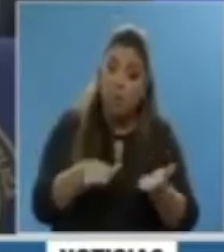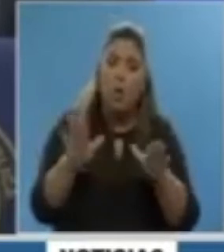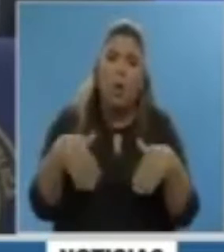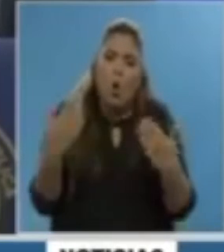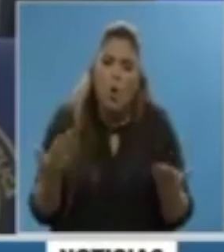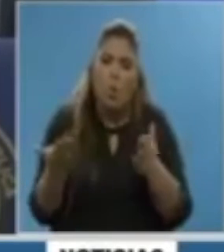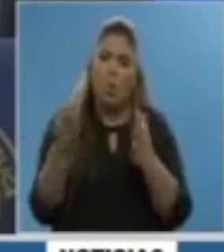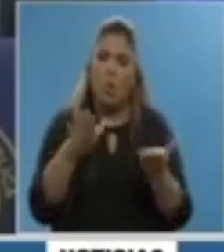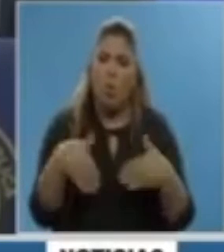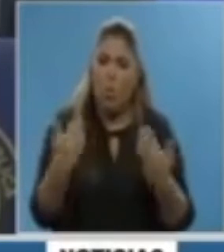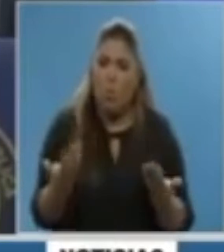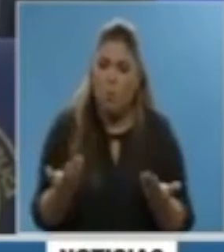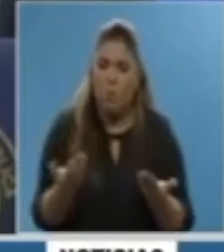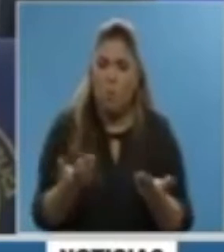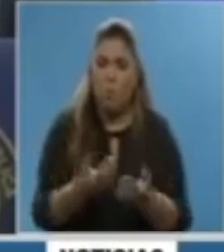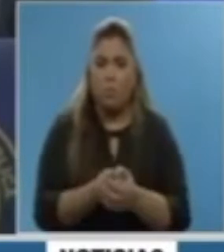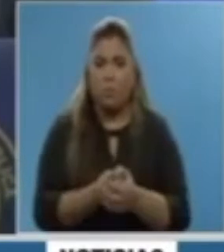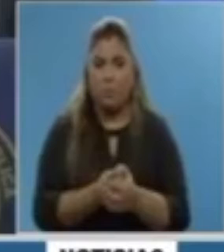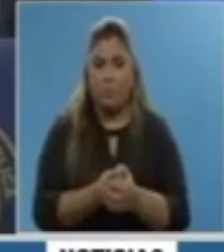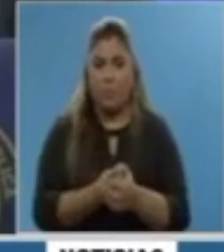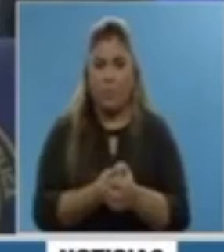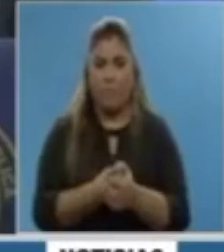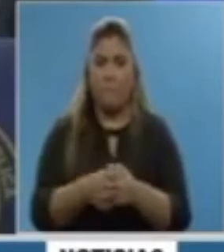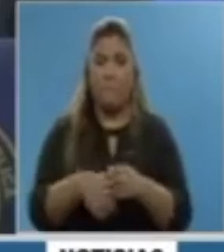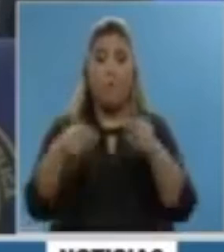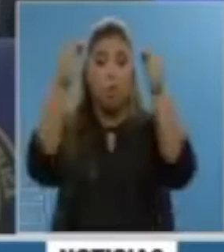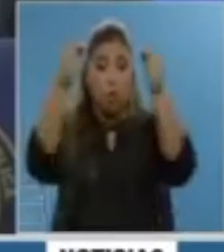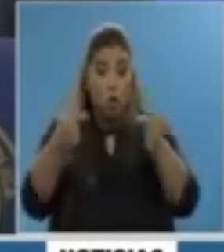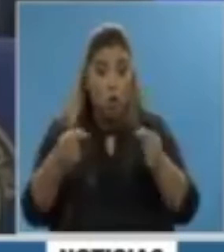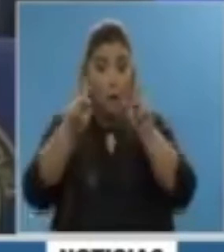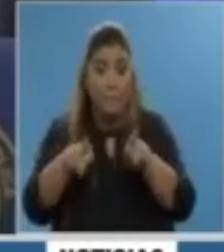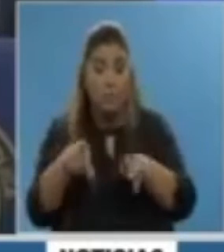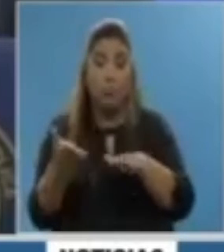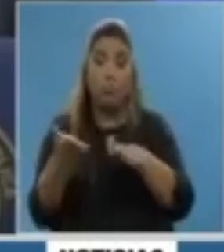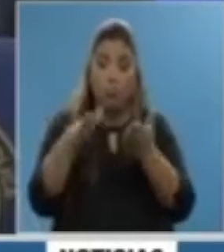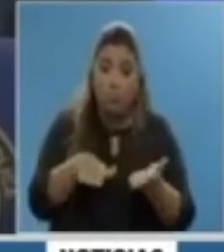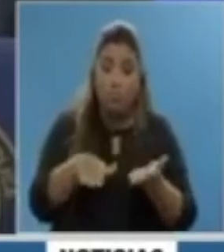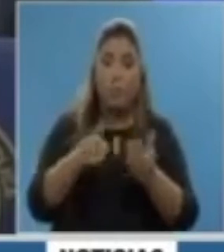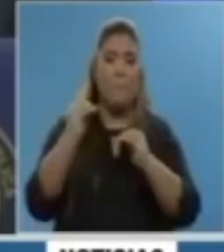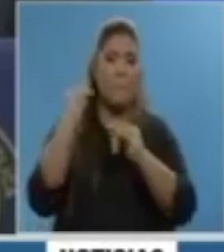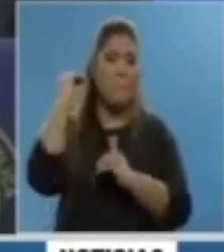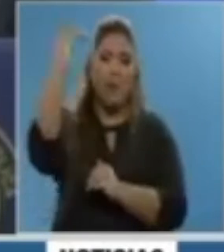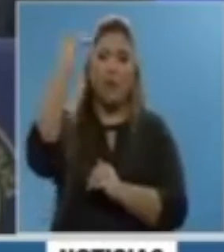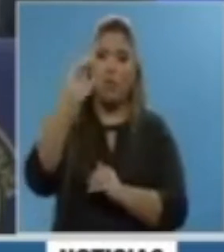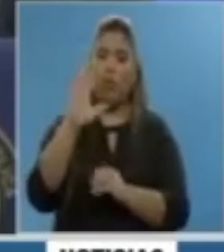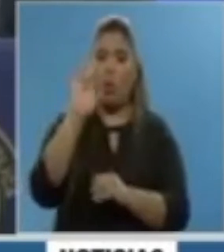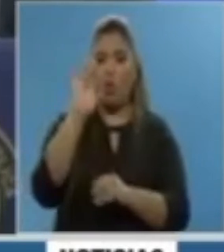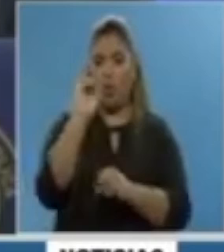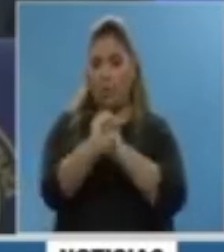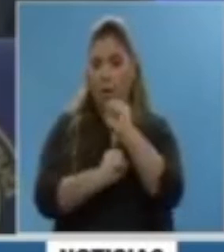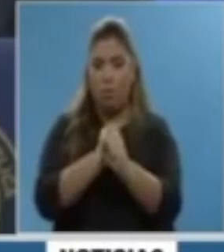ocurriendo. Cerca del total de pacientes que son mayores de 80 años, cerca